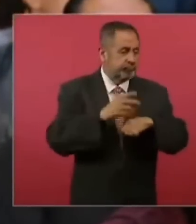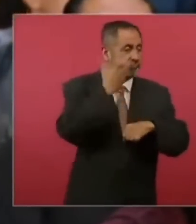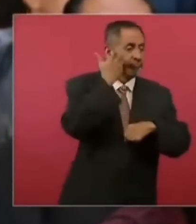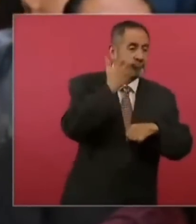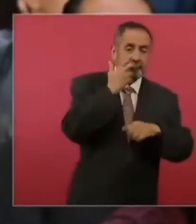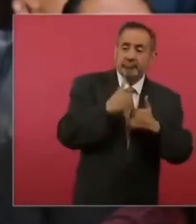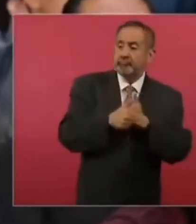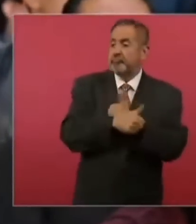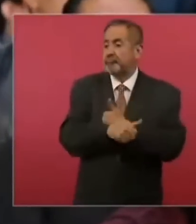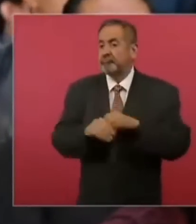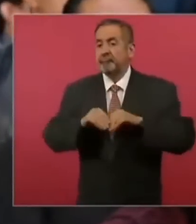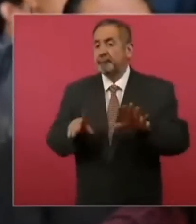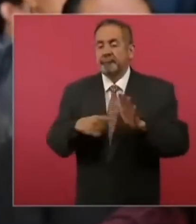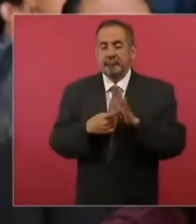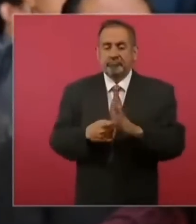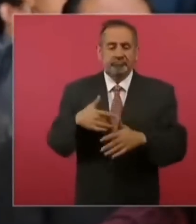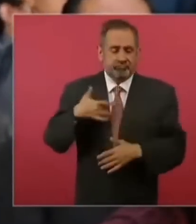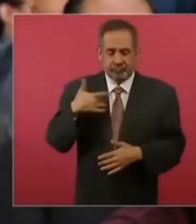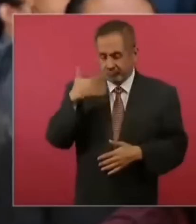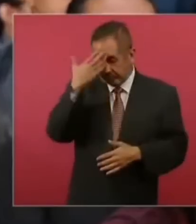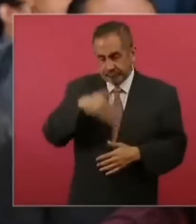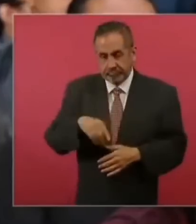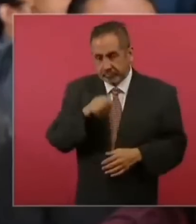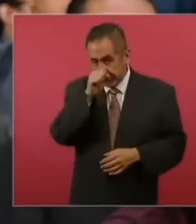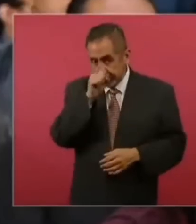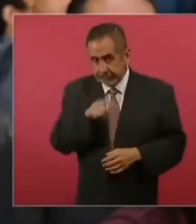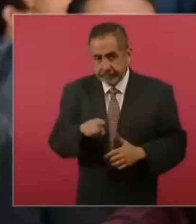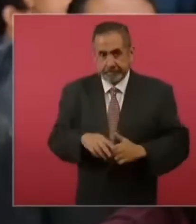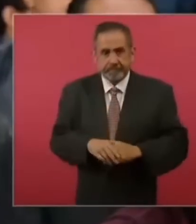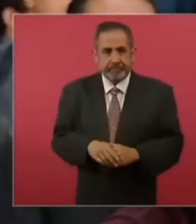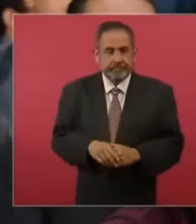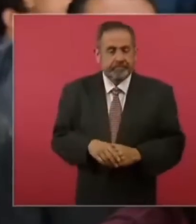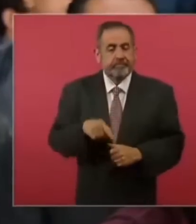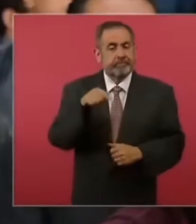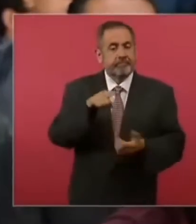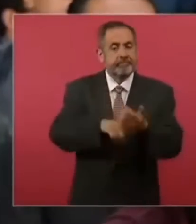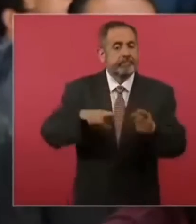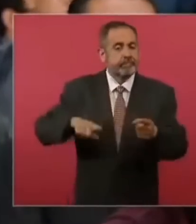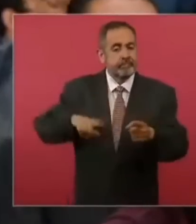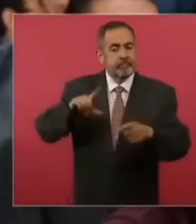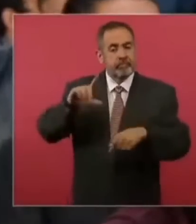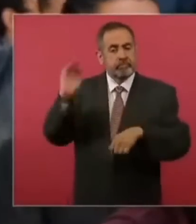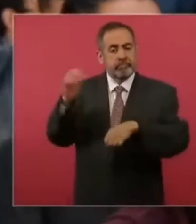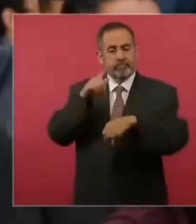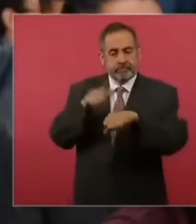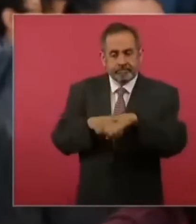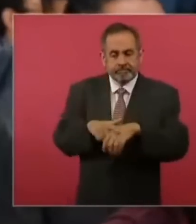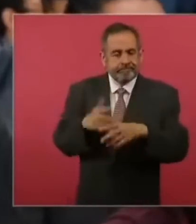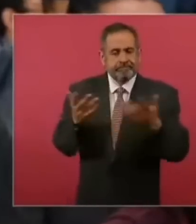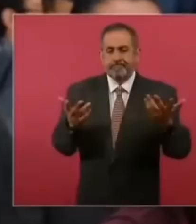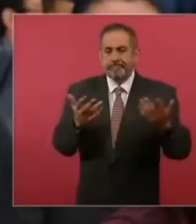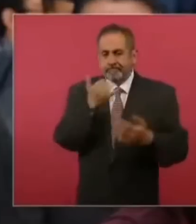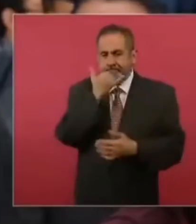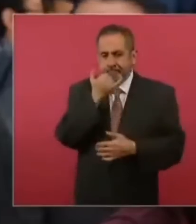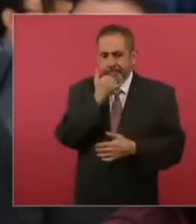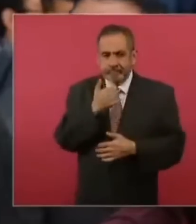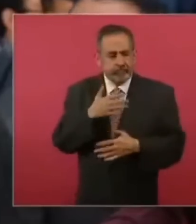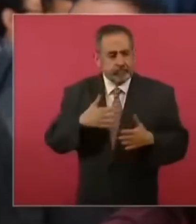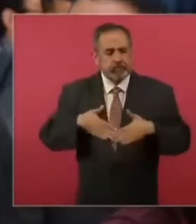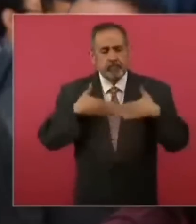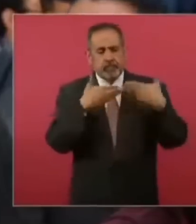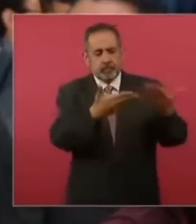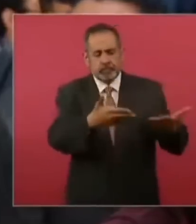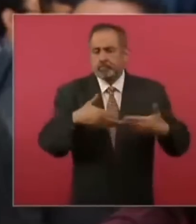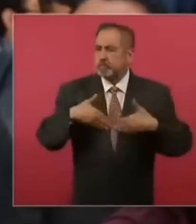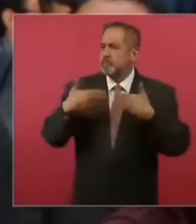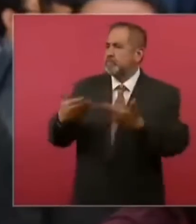cifras y que estoy consciente que pues aquí el gobierno federal pues cae en el tema de confiar en los